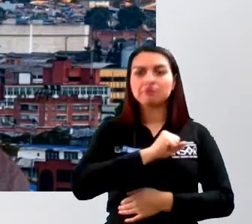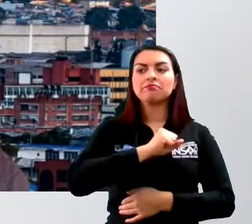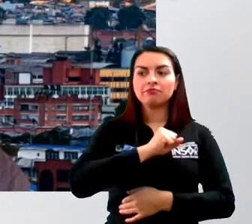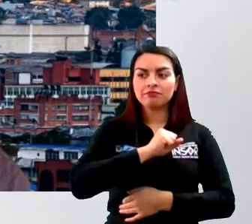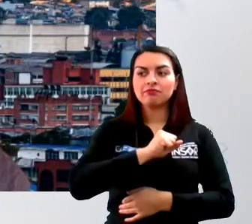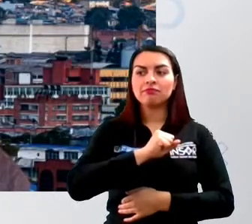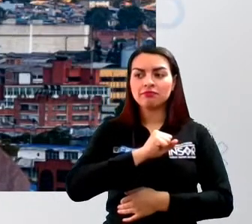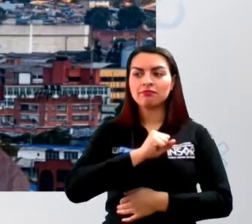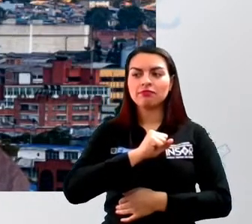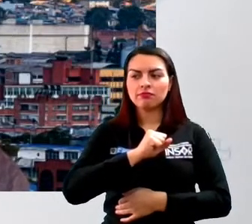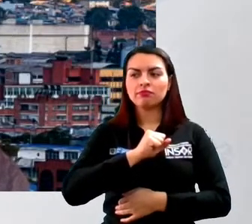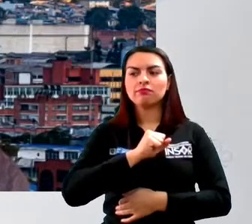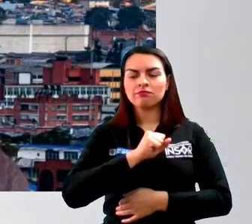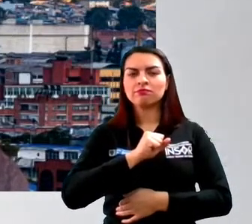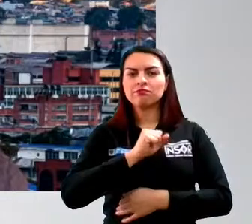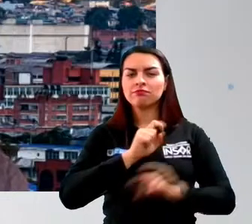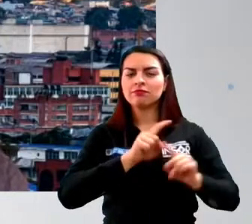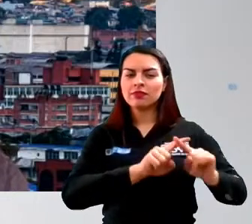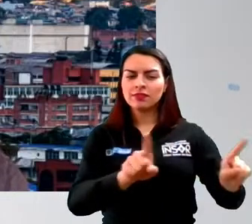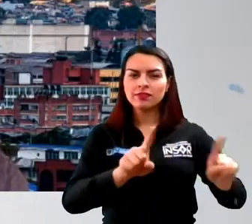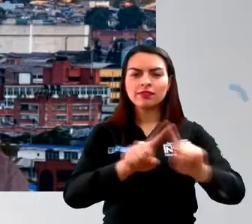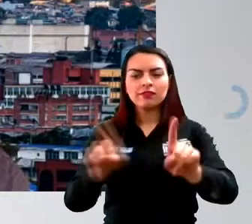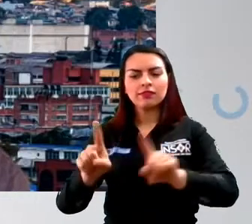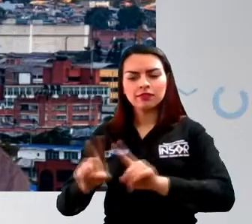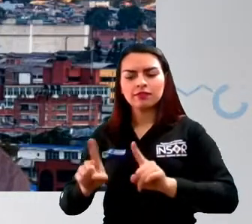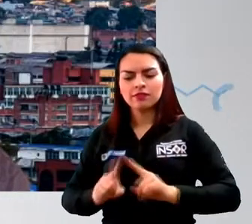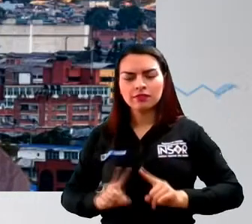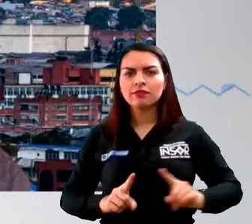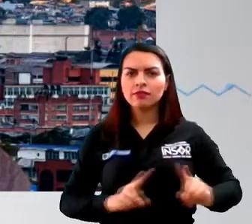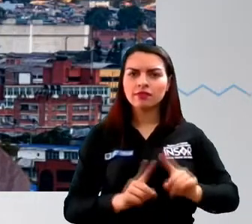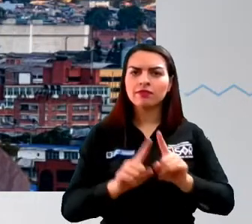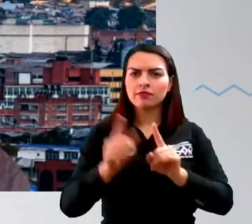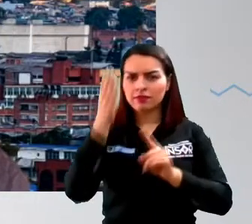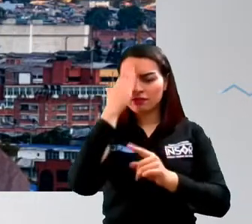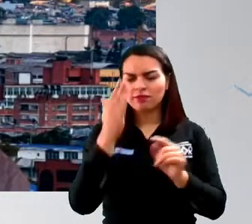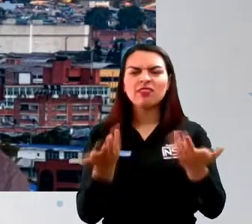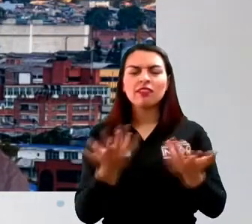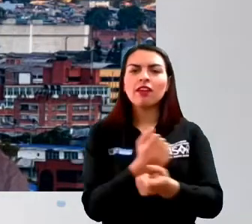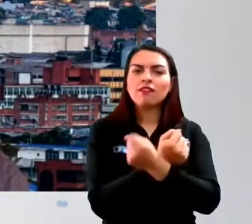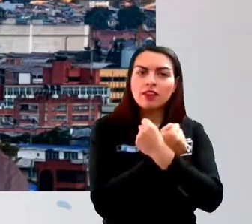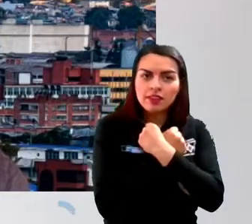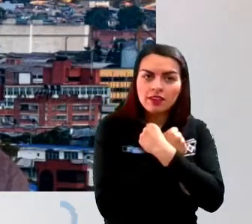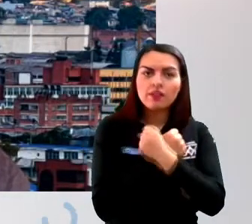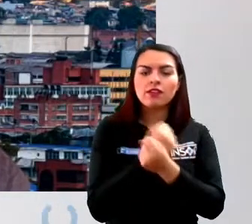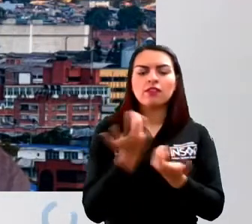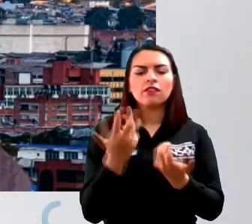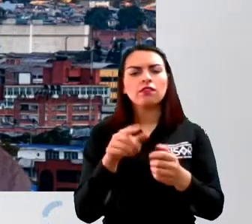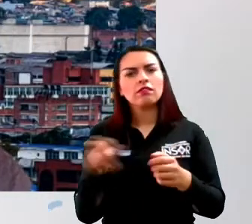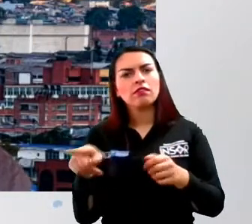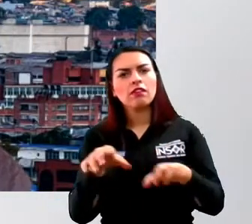entre lo que veníamos viendo en lo afectivo y lo que se está dando en lo comportamental.